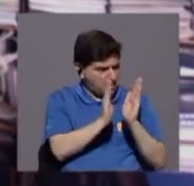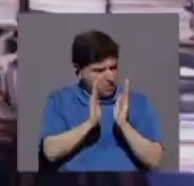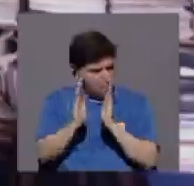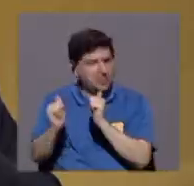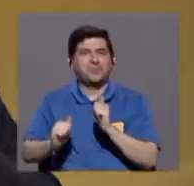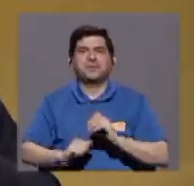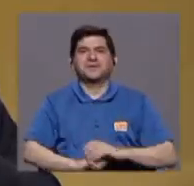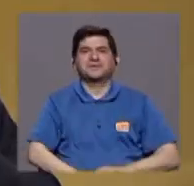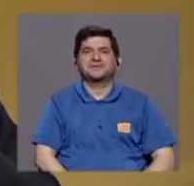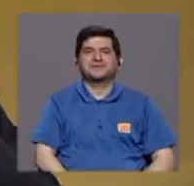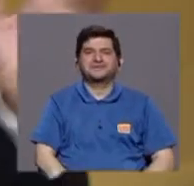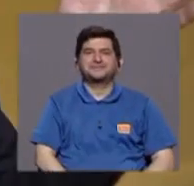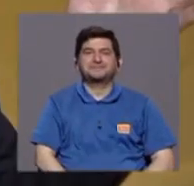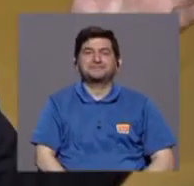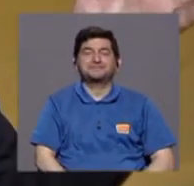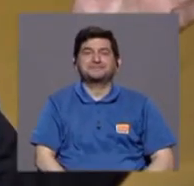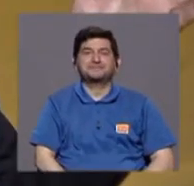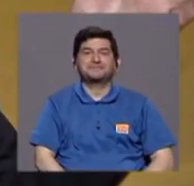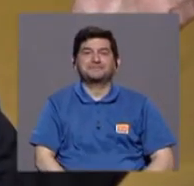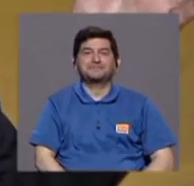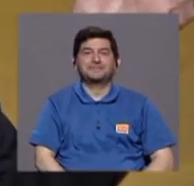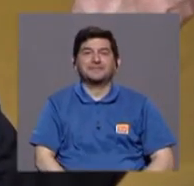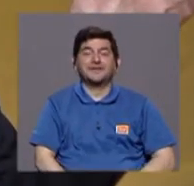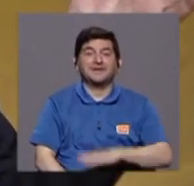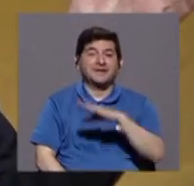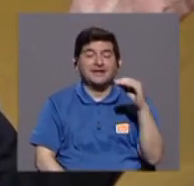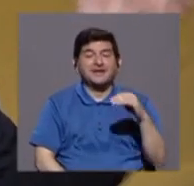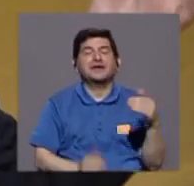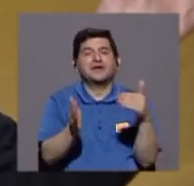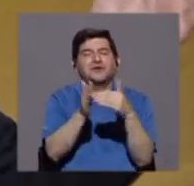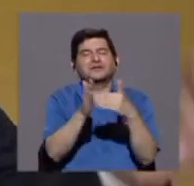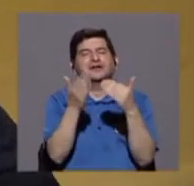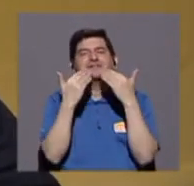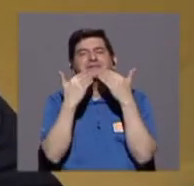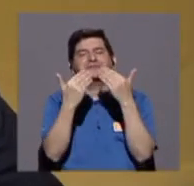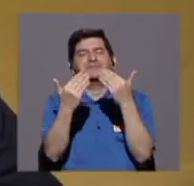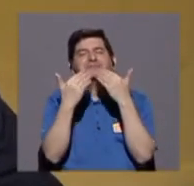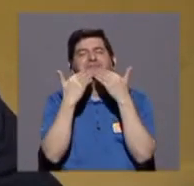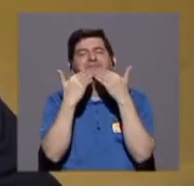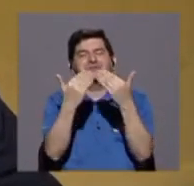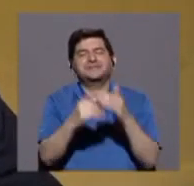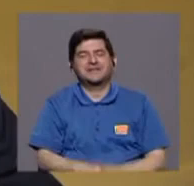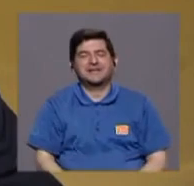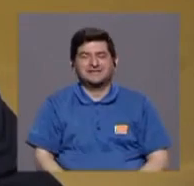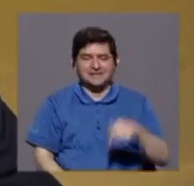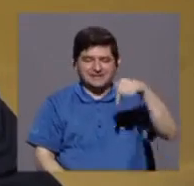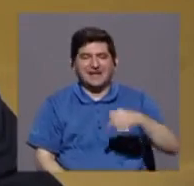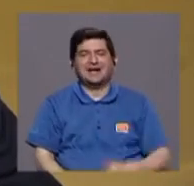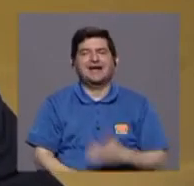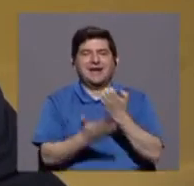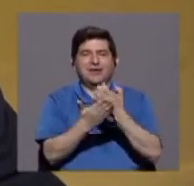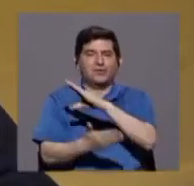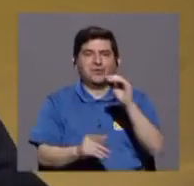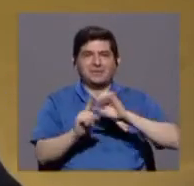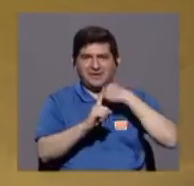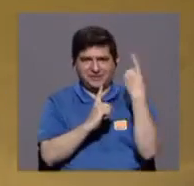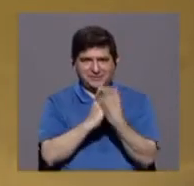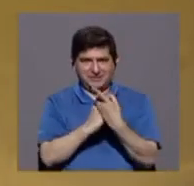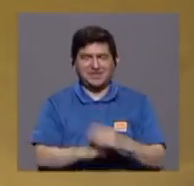y una vez más gracias por estar en economía y sociedad. Muchas gracias, don